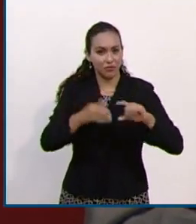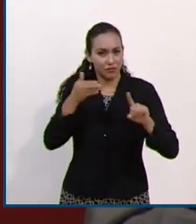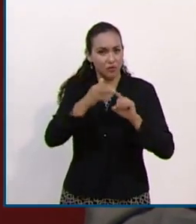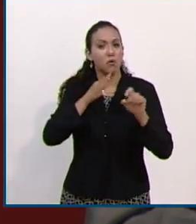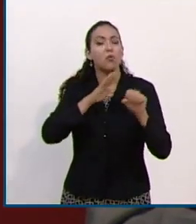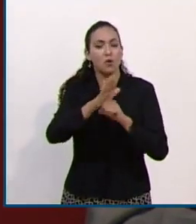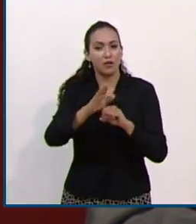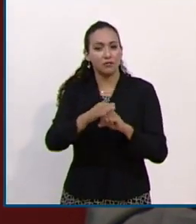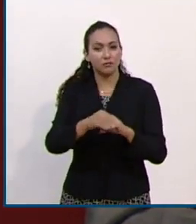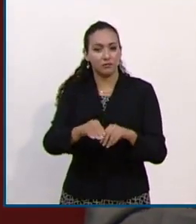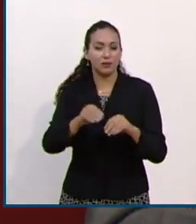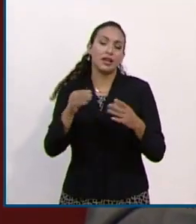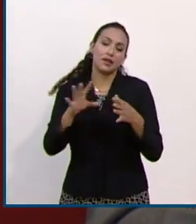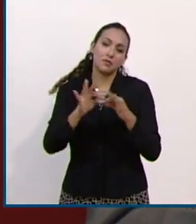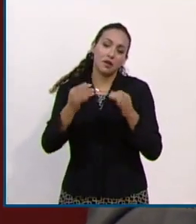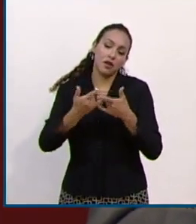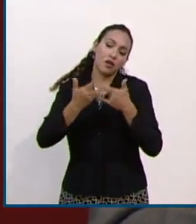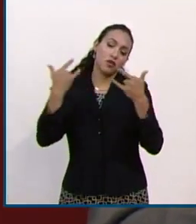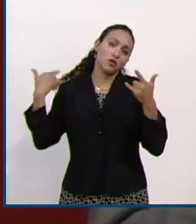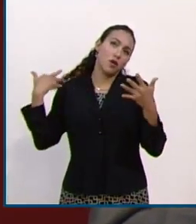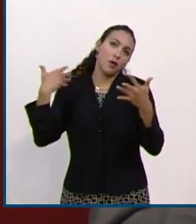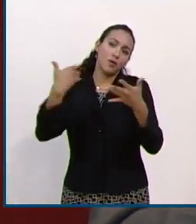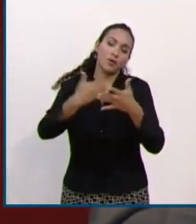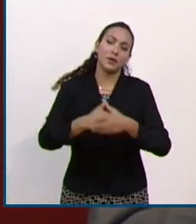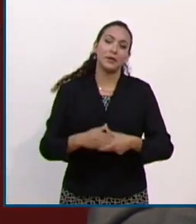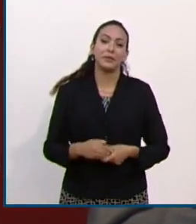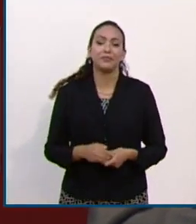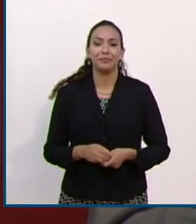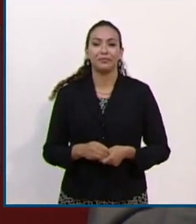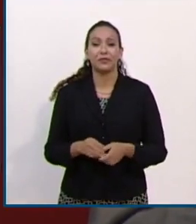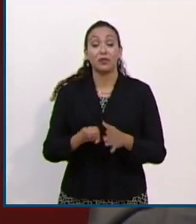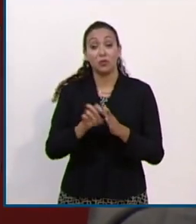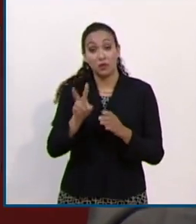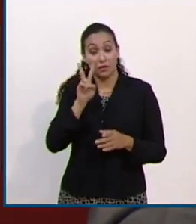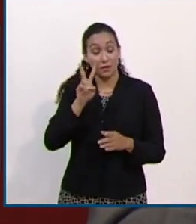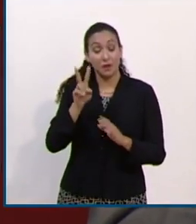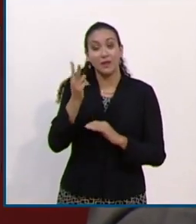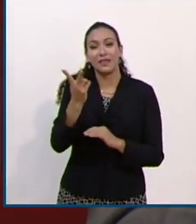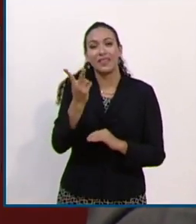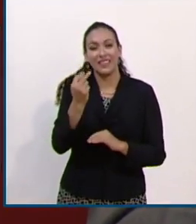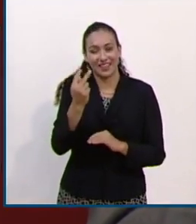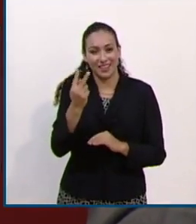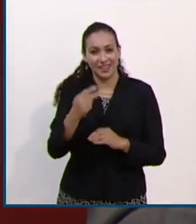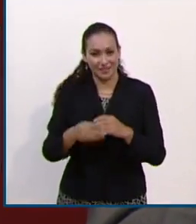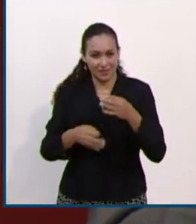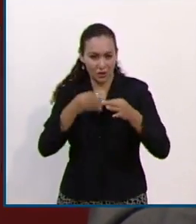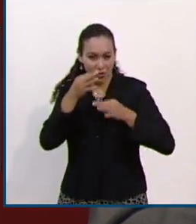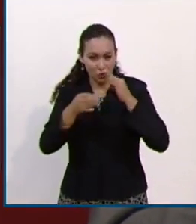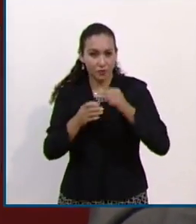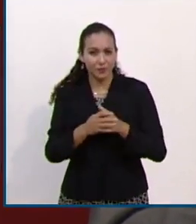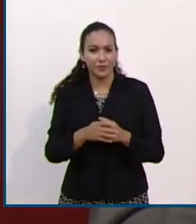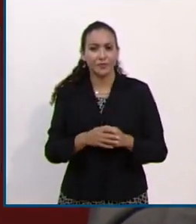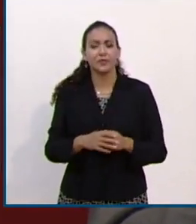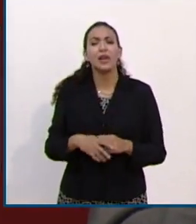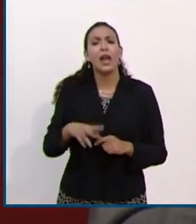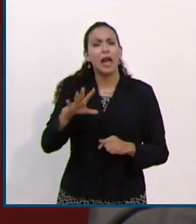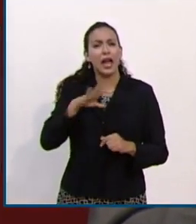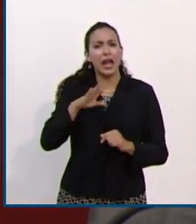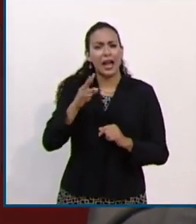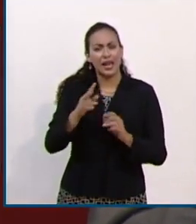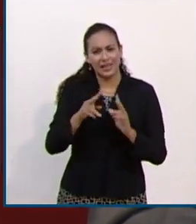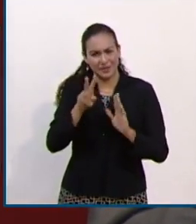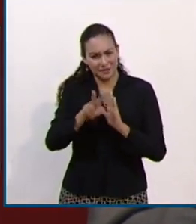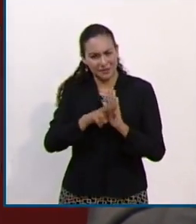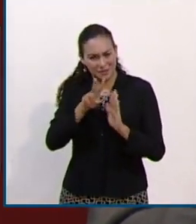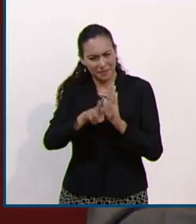en la divulgación histórica. Pronto podremos ver en el canal judicial una extraordinaria serie que analizará la función